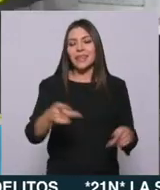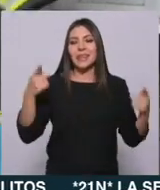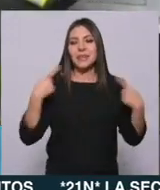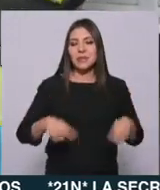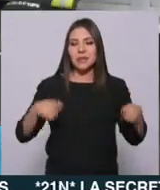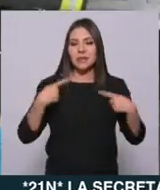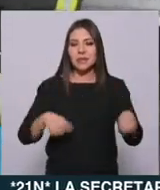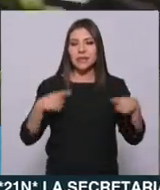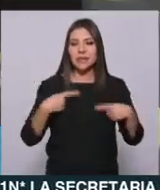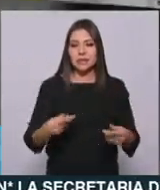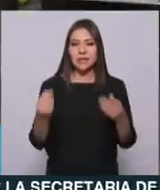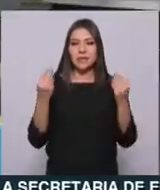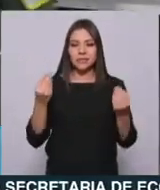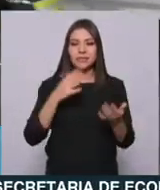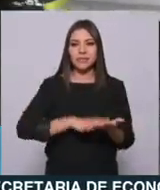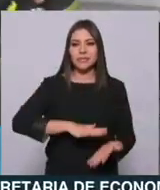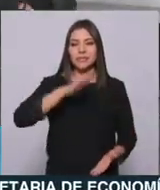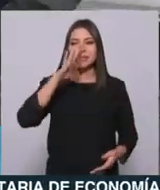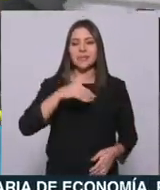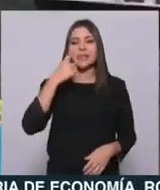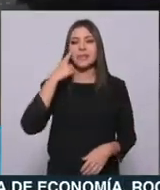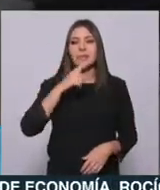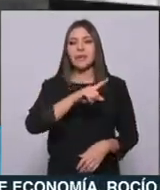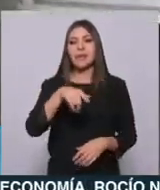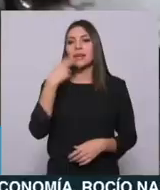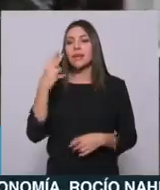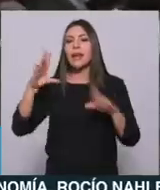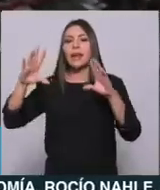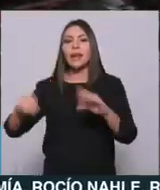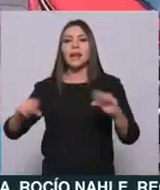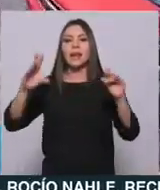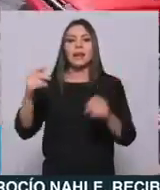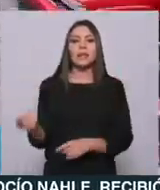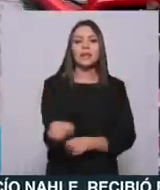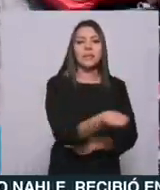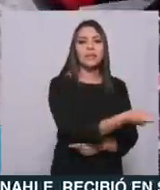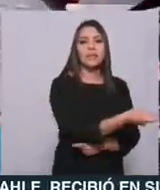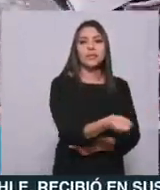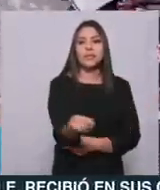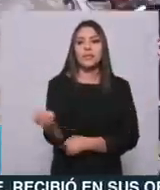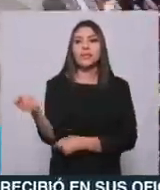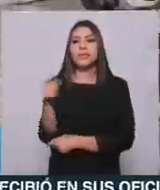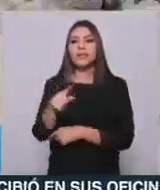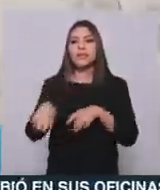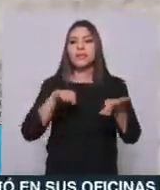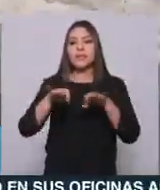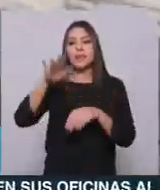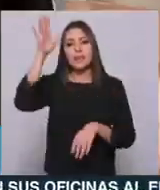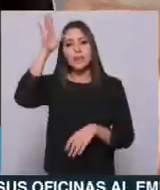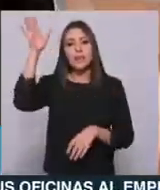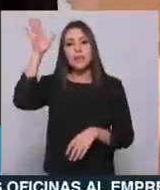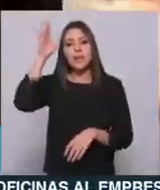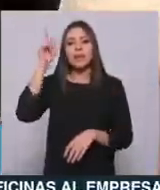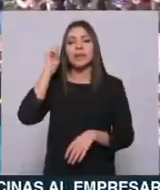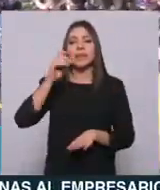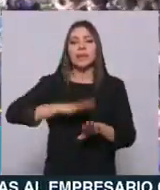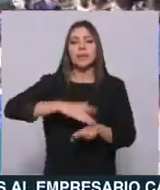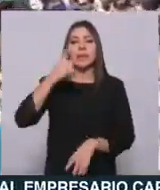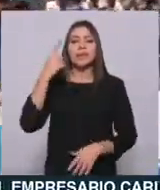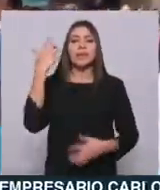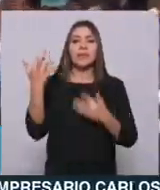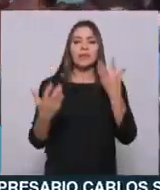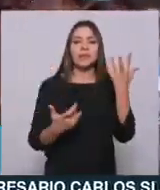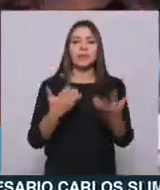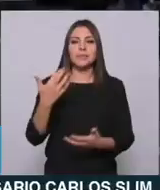las personas piensan que, bueno, pues solo se enfocan a apagar incendios, pero la labor que realizan los bomberos va más allá del fuego.